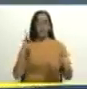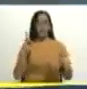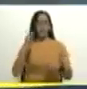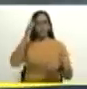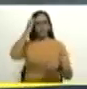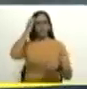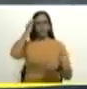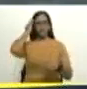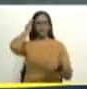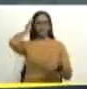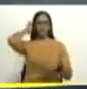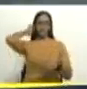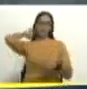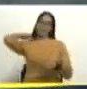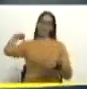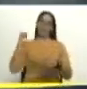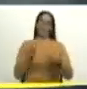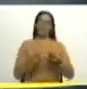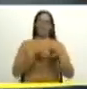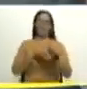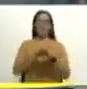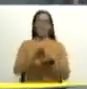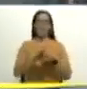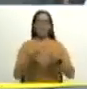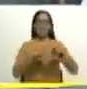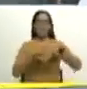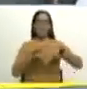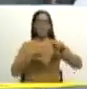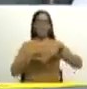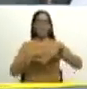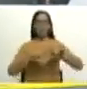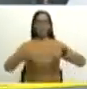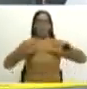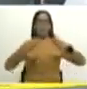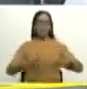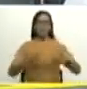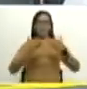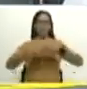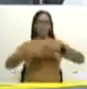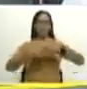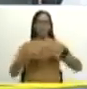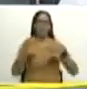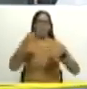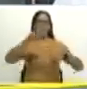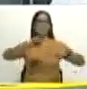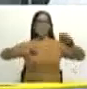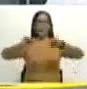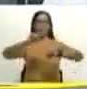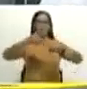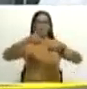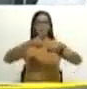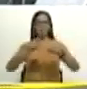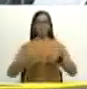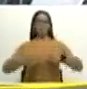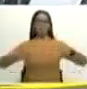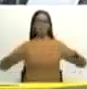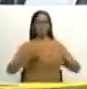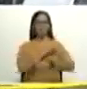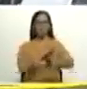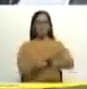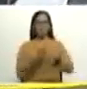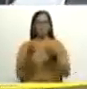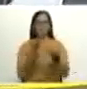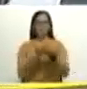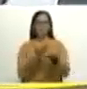que avanzaremos en la construcción de nuevas plantas petroquímicas para seguir ampliando el poder económico de